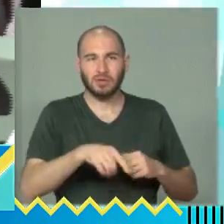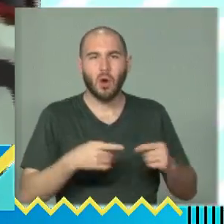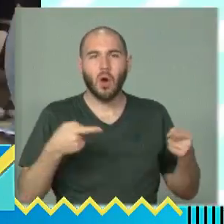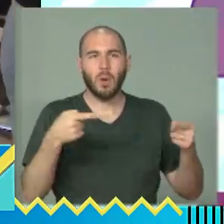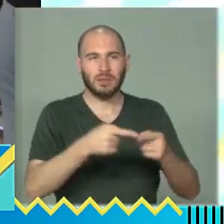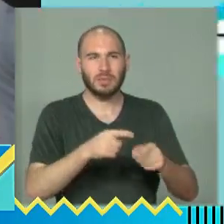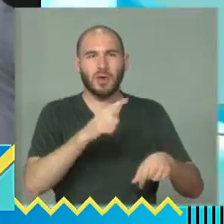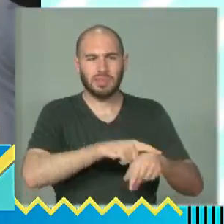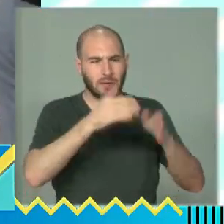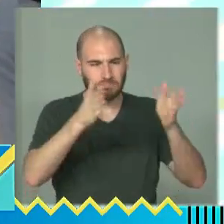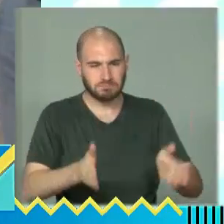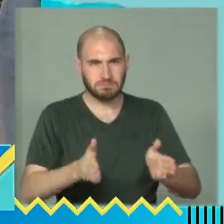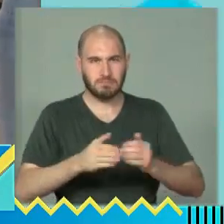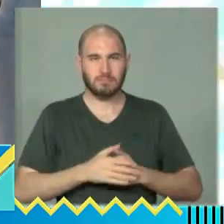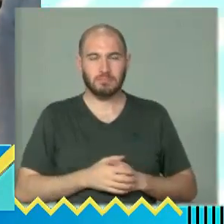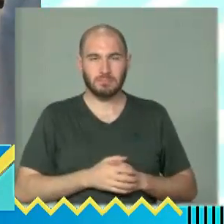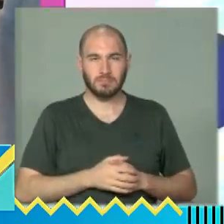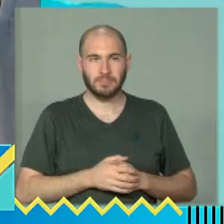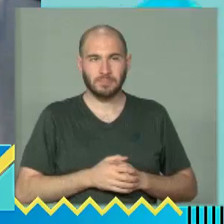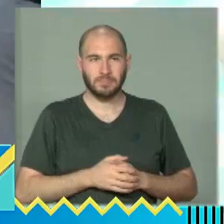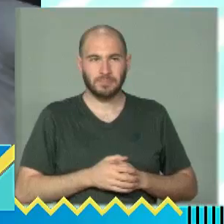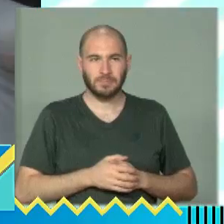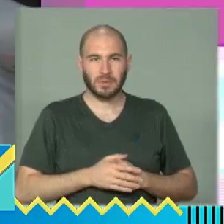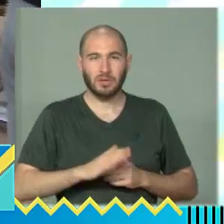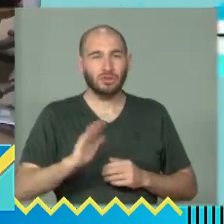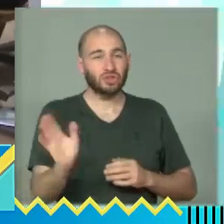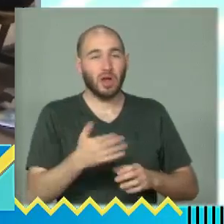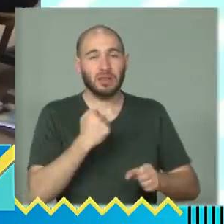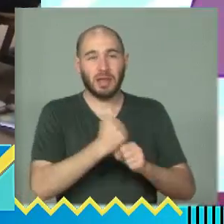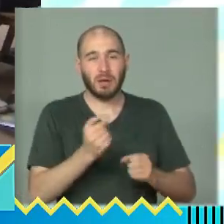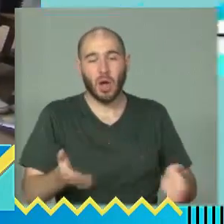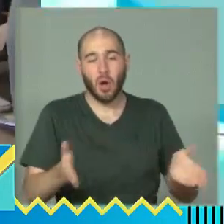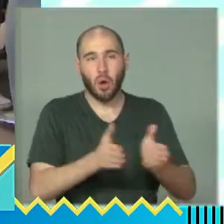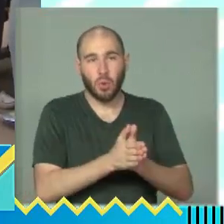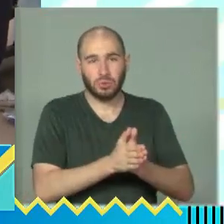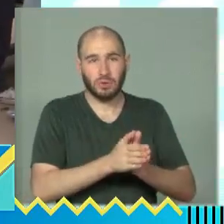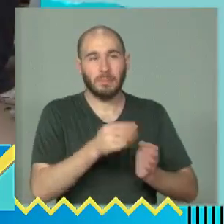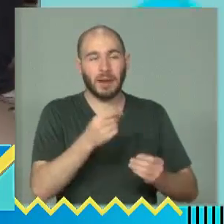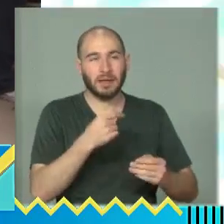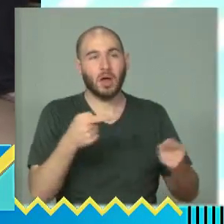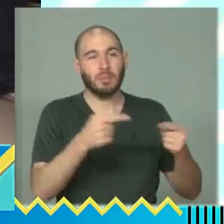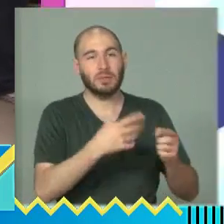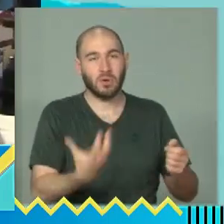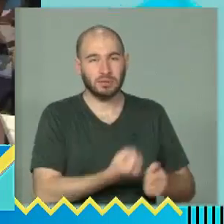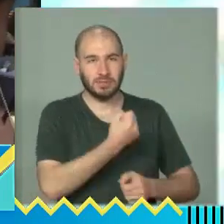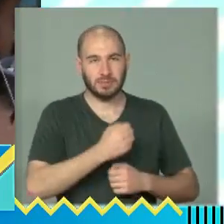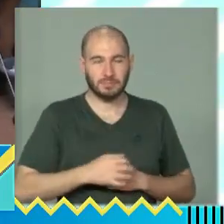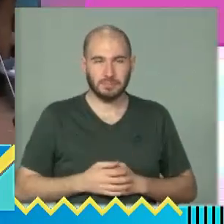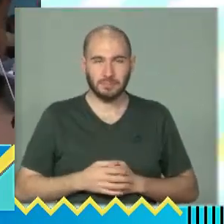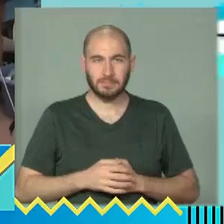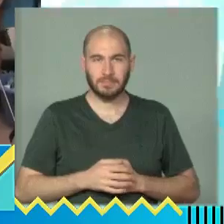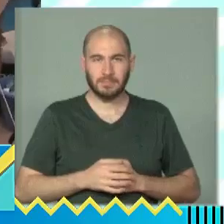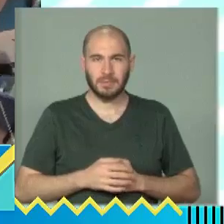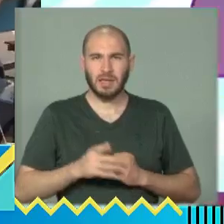en un tiempo determinado. Entonces todos trabajan en conjunto para poder lograr ese objetivo. Por eso el formato de maratón. Bien,